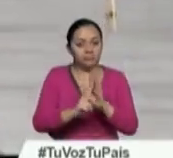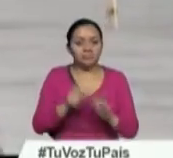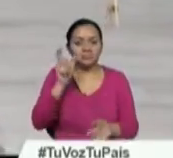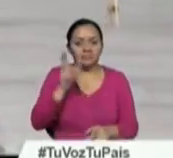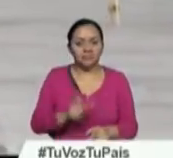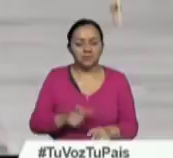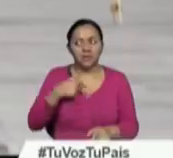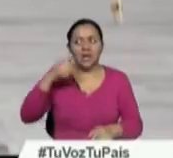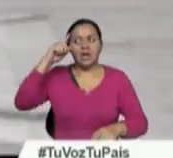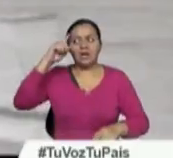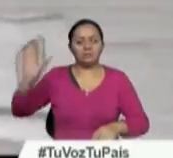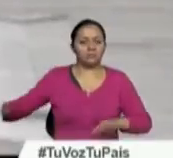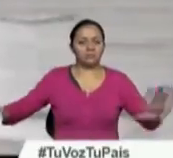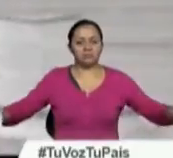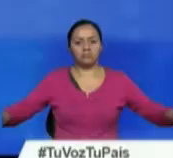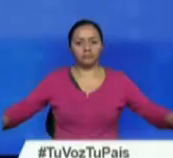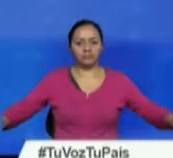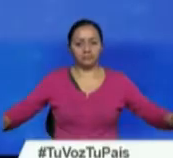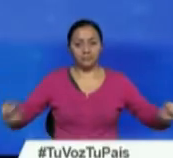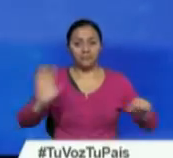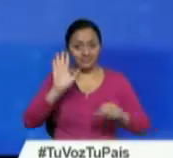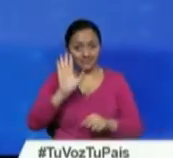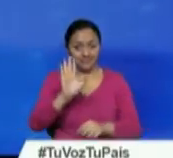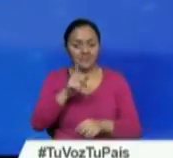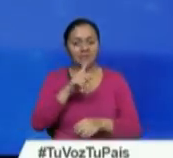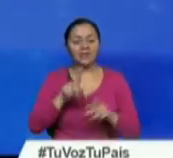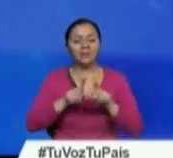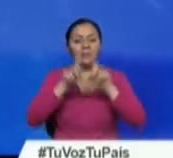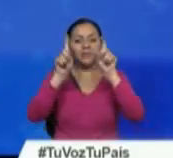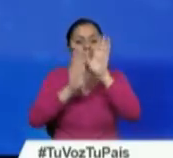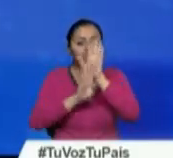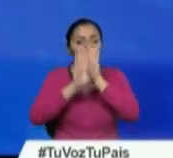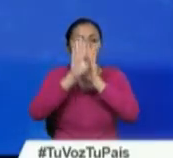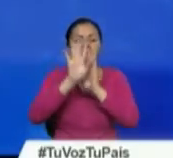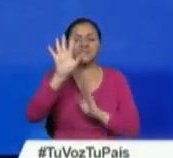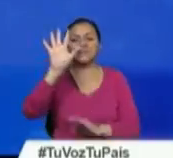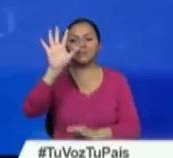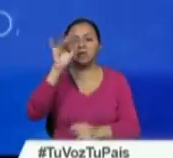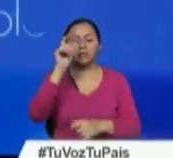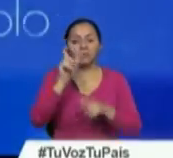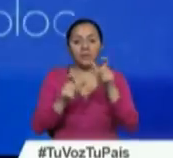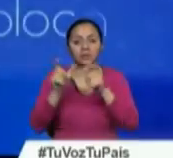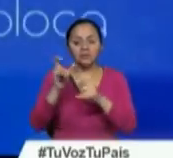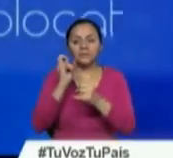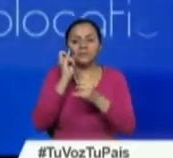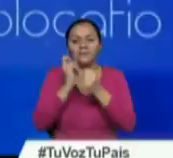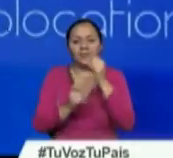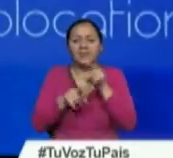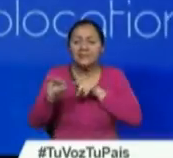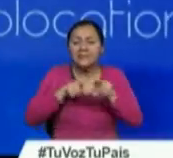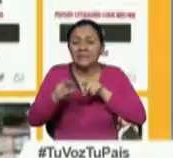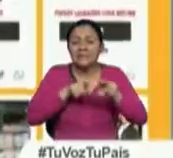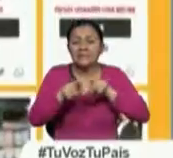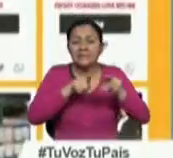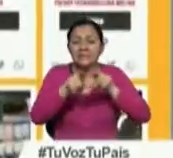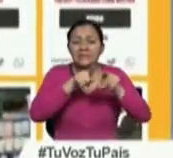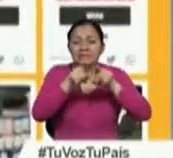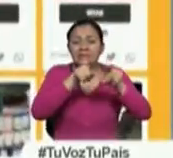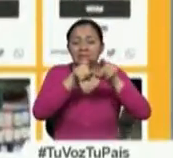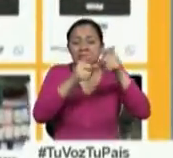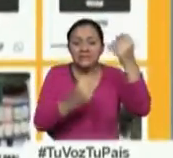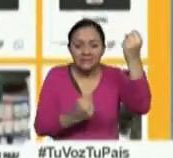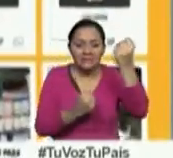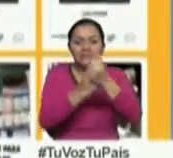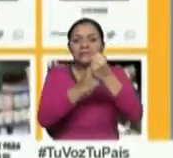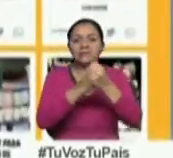genere mapas mentales. Estos emprendedores llegaron a los 5 finalistas gracias al apoyo de los ecuatorianos, quienes a